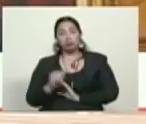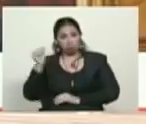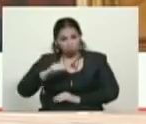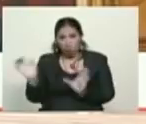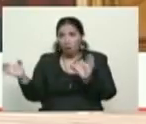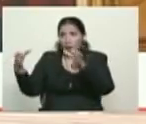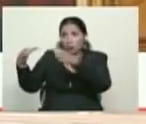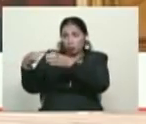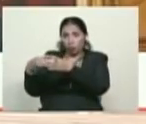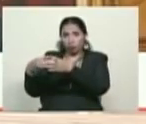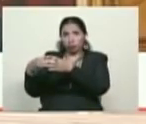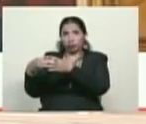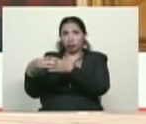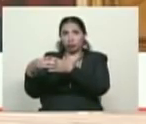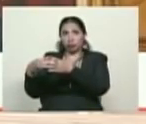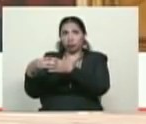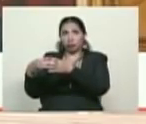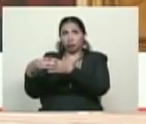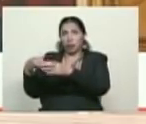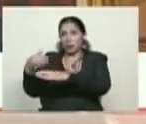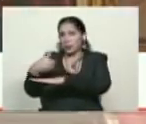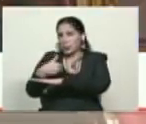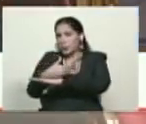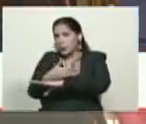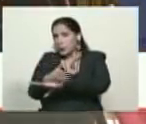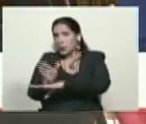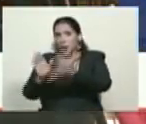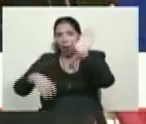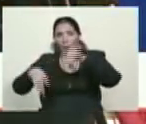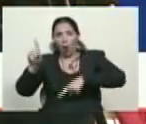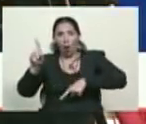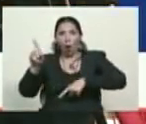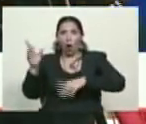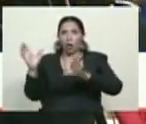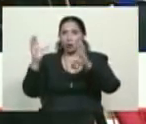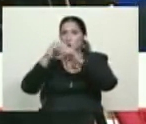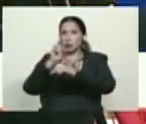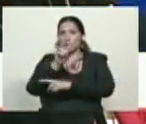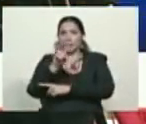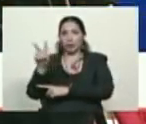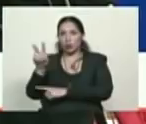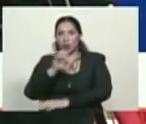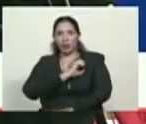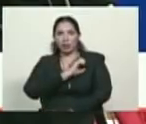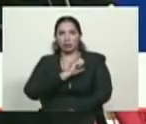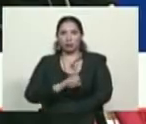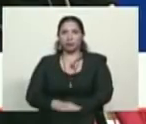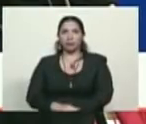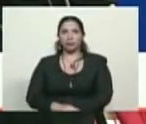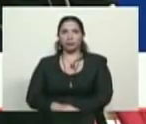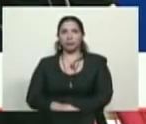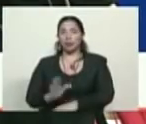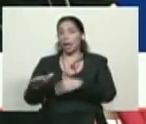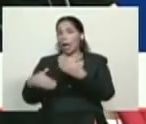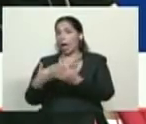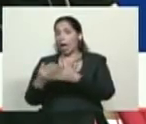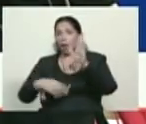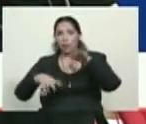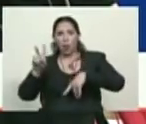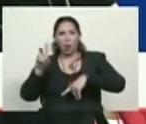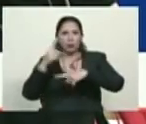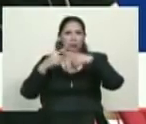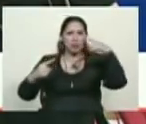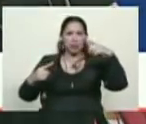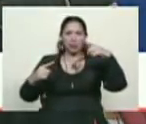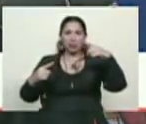hizo. Tarde en la noche, 11 de la noche sería, del 22 de enero, hasta las 12, 12 y media creo